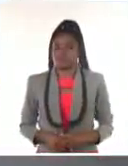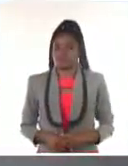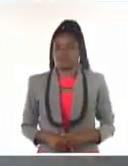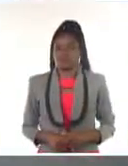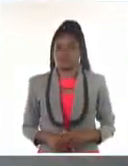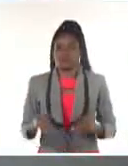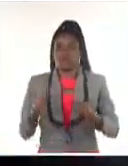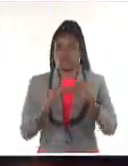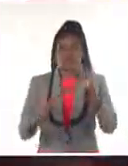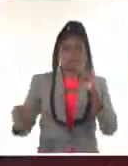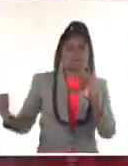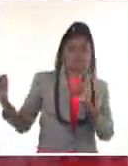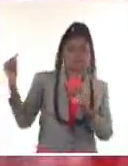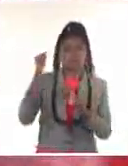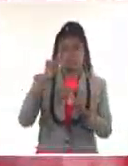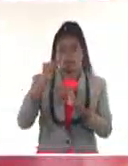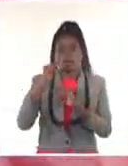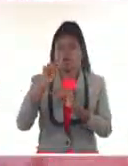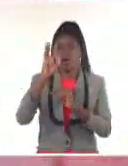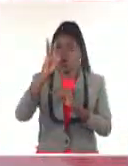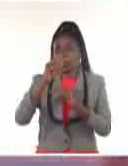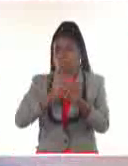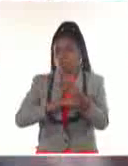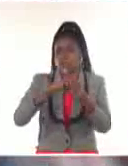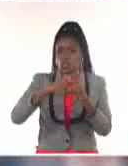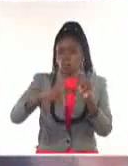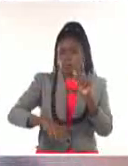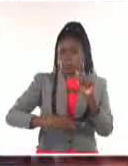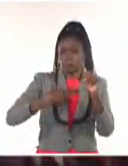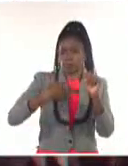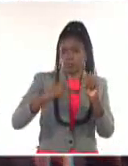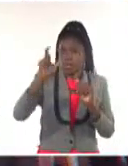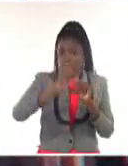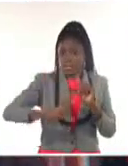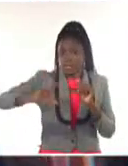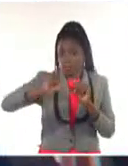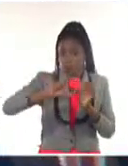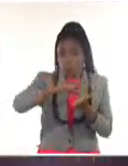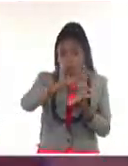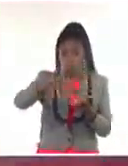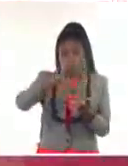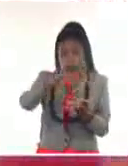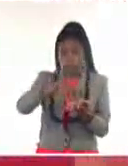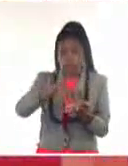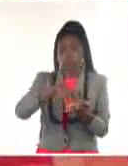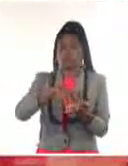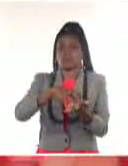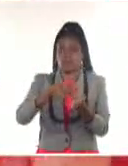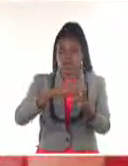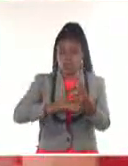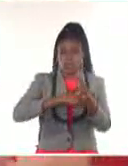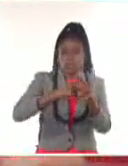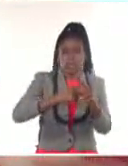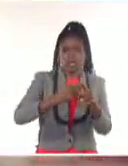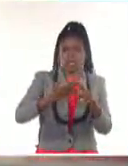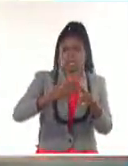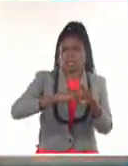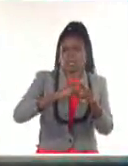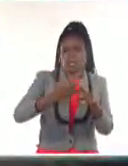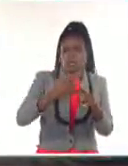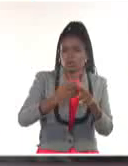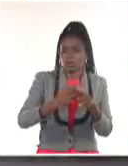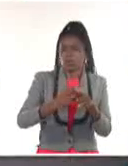Protagonista de incontables páginas en la historia y el arte, Camagüey es una ciudad con un reconocido patrimonio material y